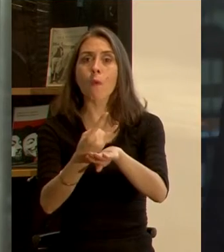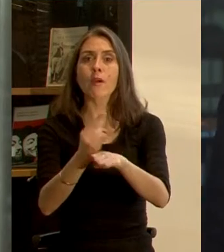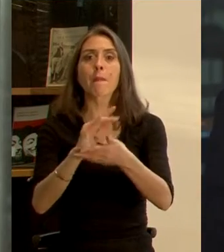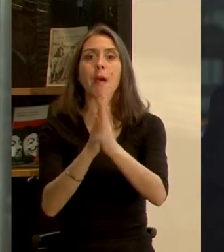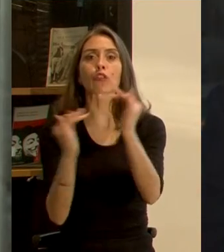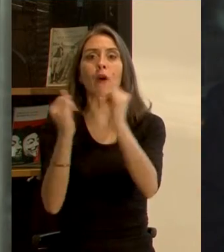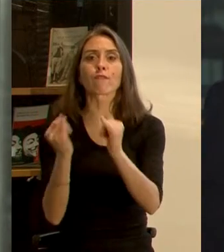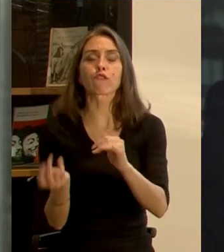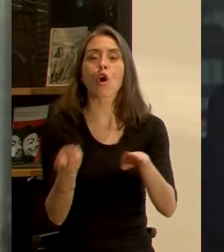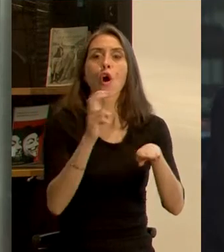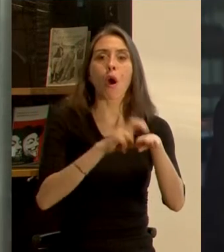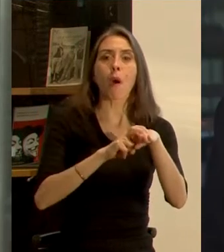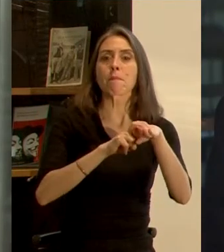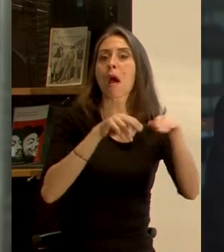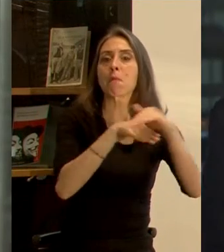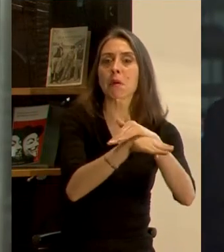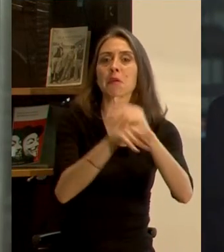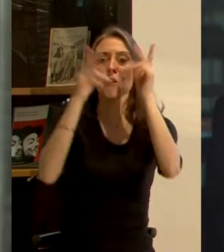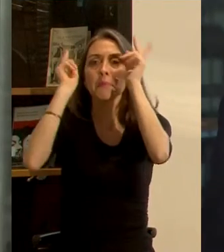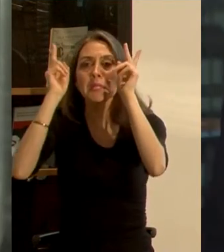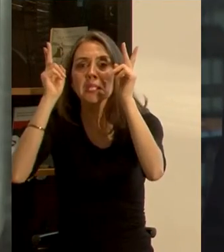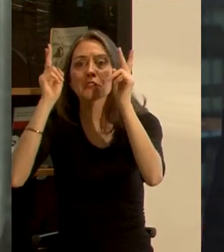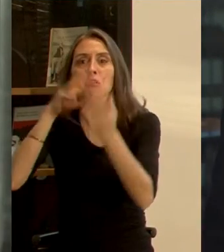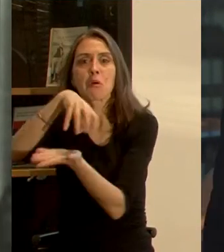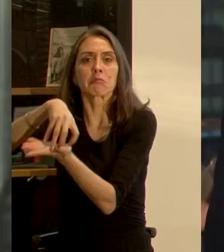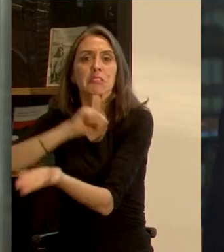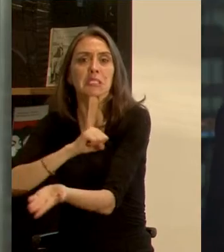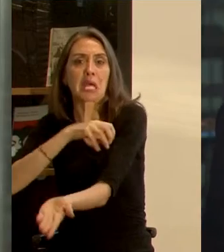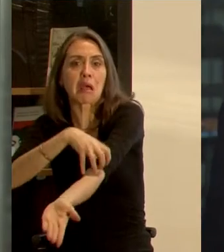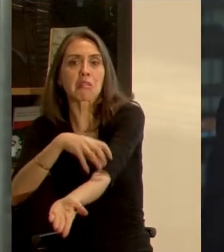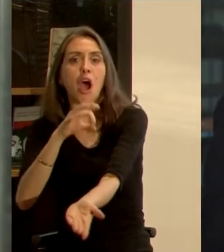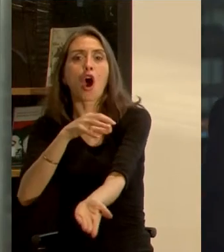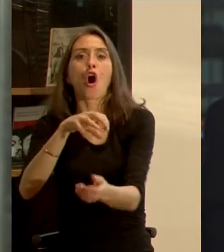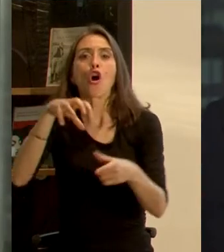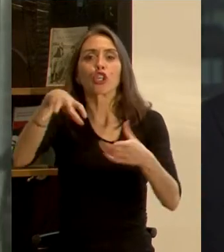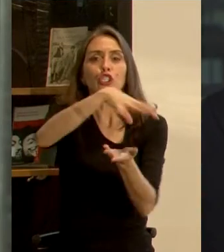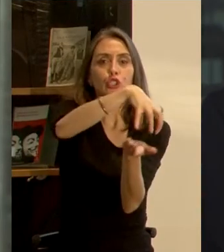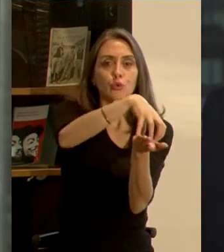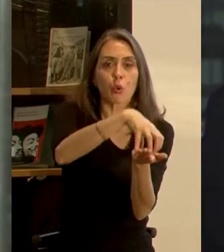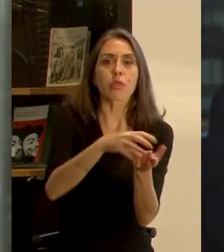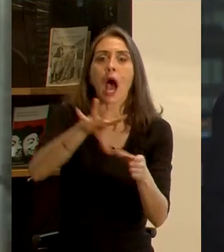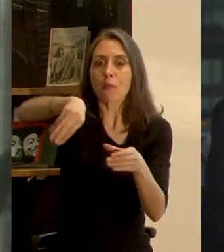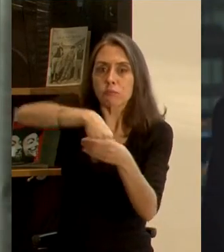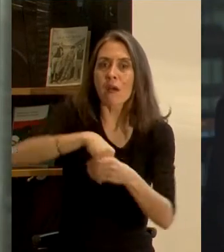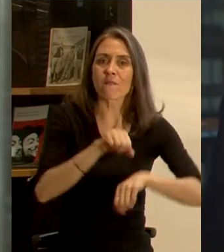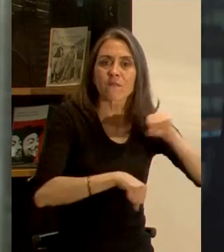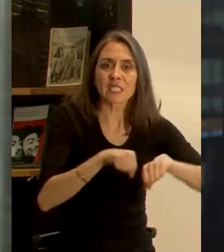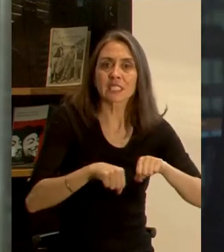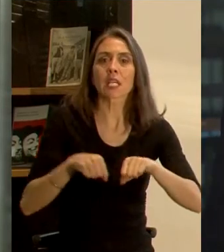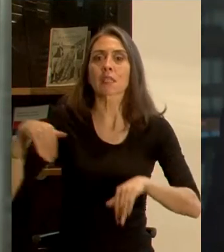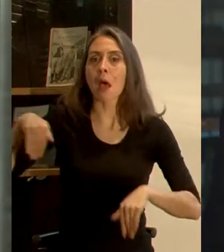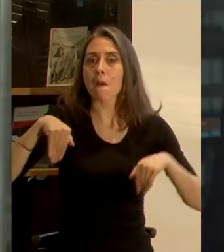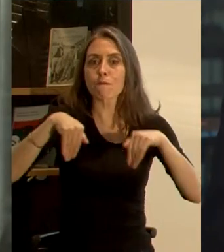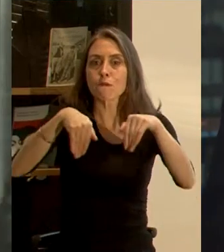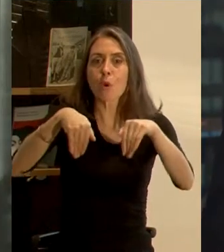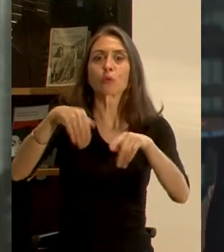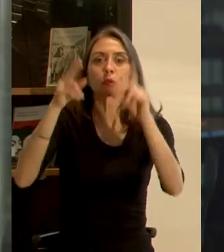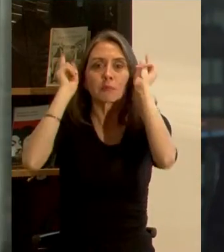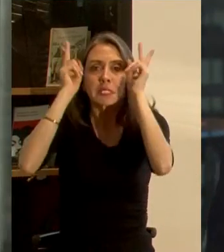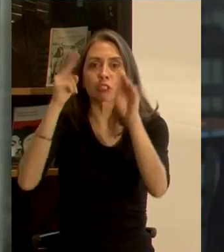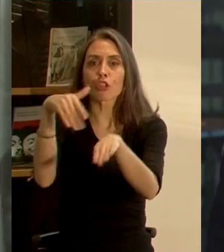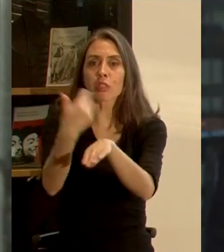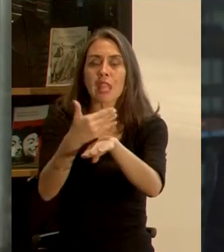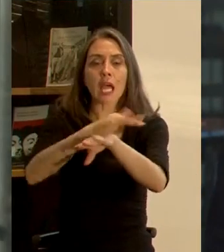región metropolitana y que sea un bien público, o en las ciudades, que incorpore las bicicletas, que incorpore los buses, los taxis, todos los